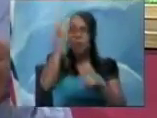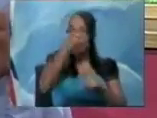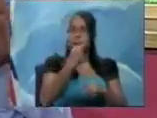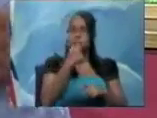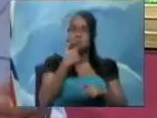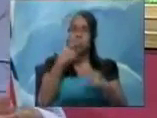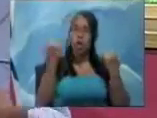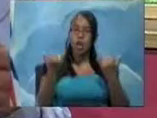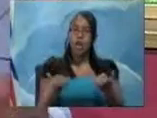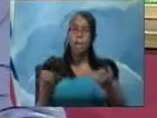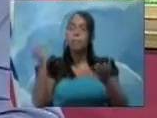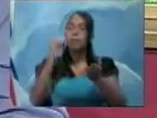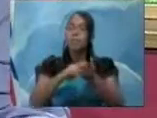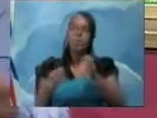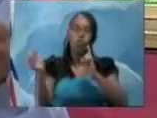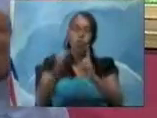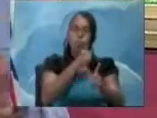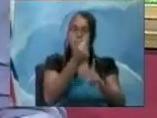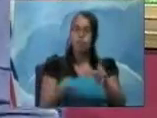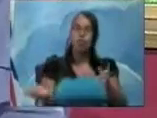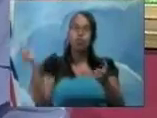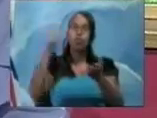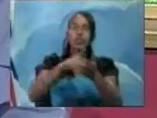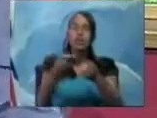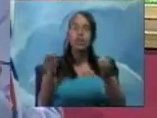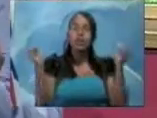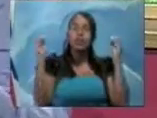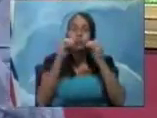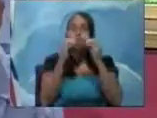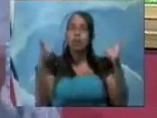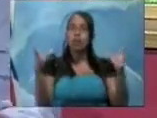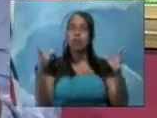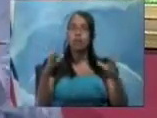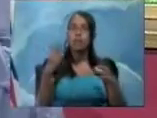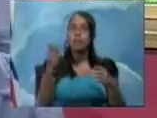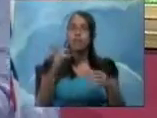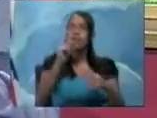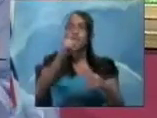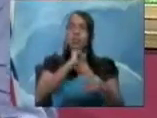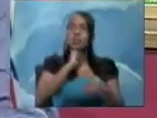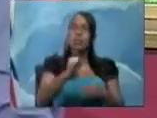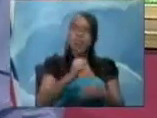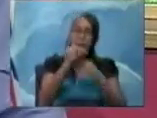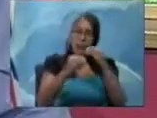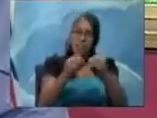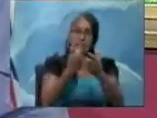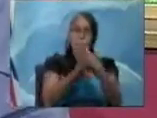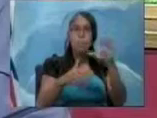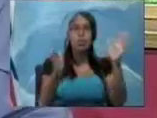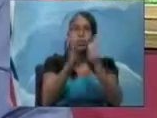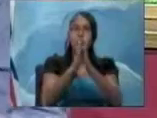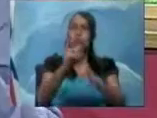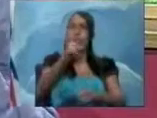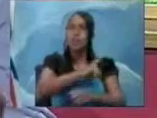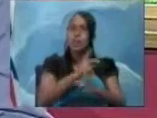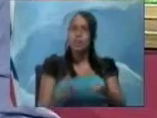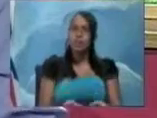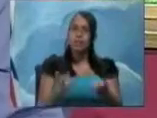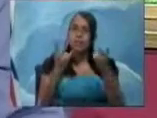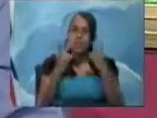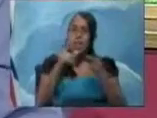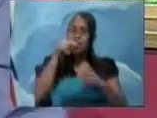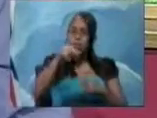ahora en vez de golpearla cuando llega le deja un beso Qué hermoso eso es lo que hace el espíritu santo de Dios en la vida eso es lo que